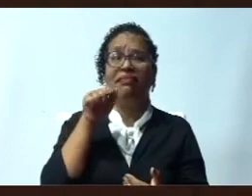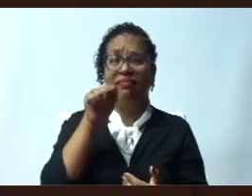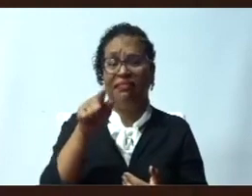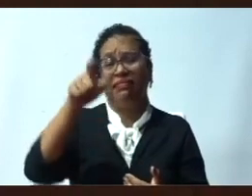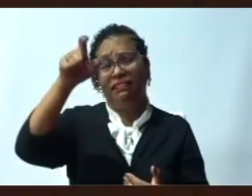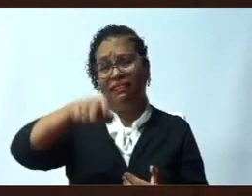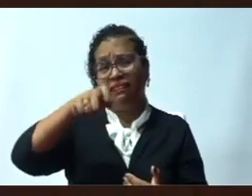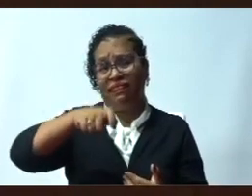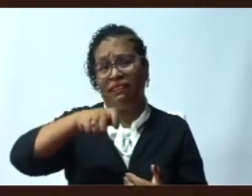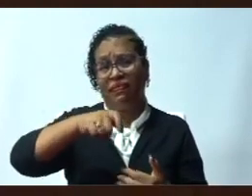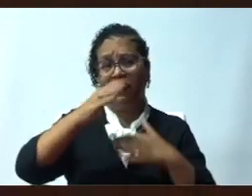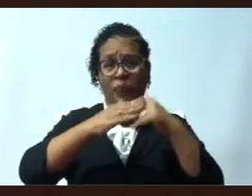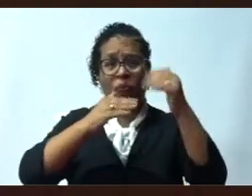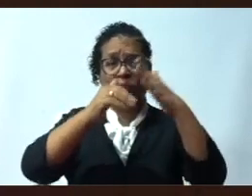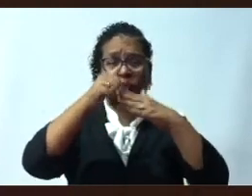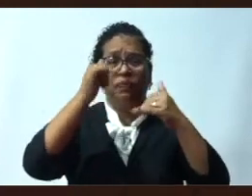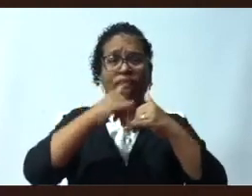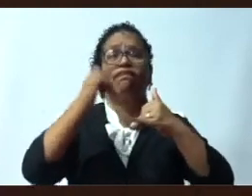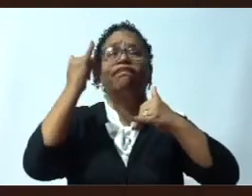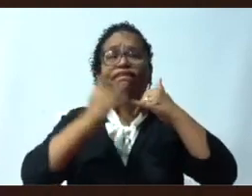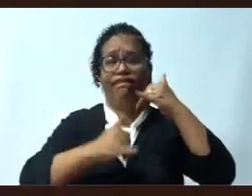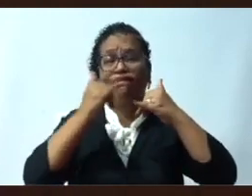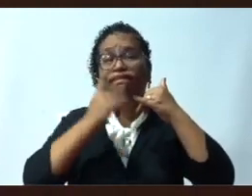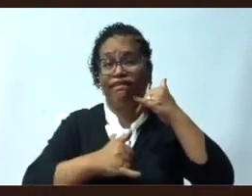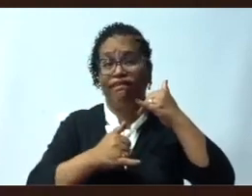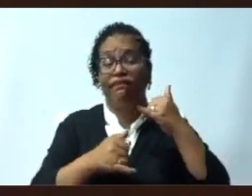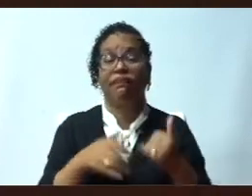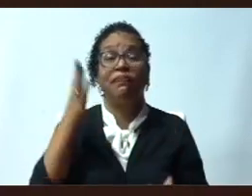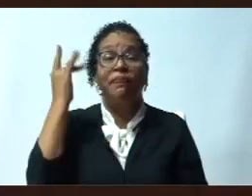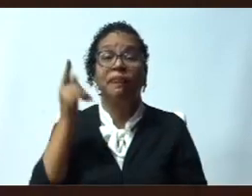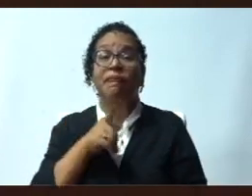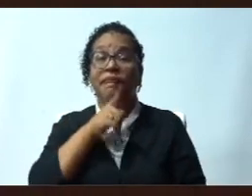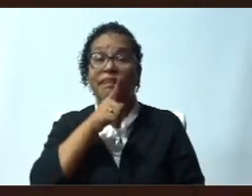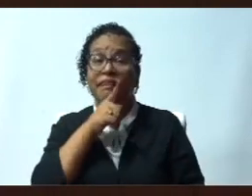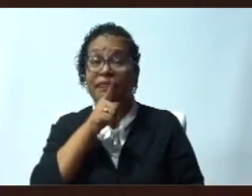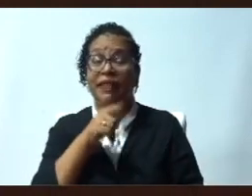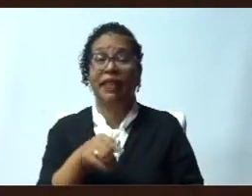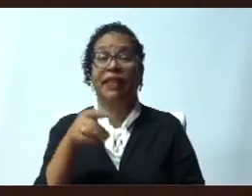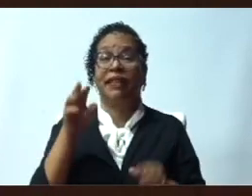el hecho de que la enseñanza es un pan que no se le debe